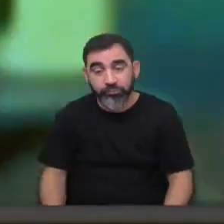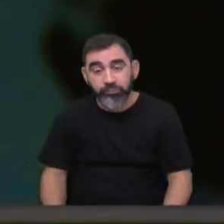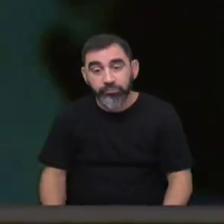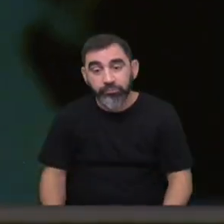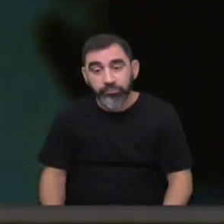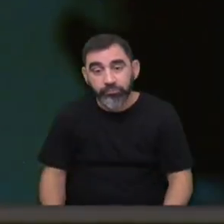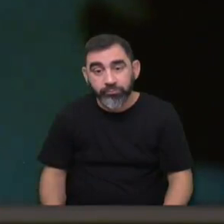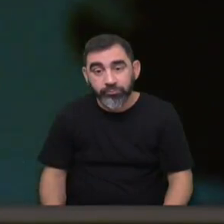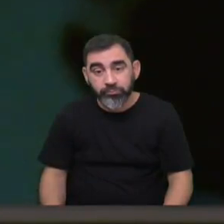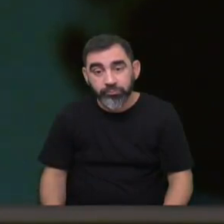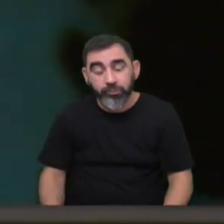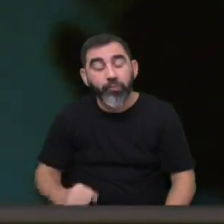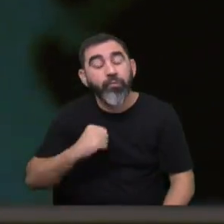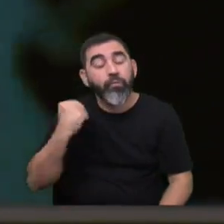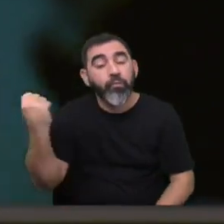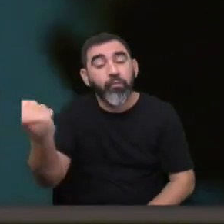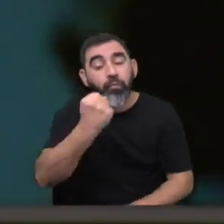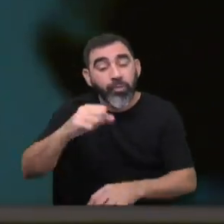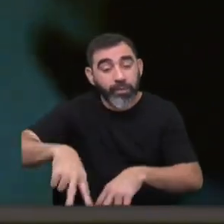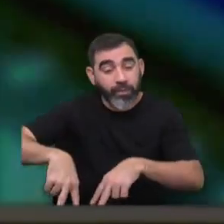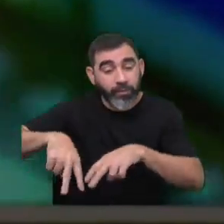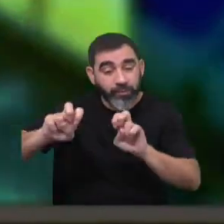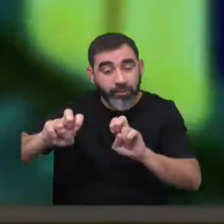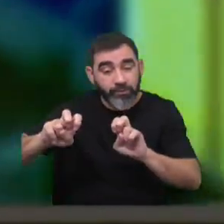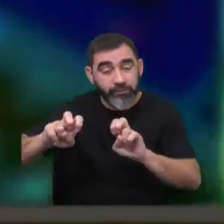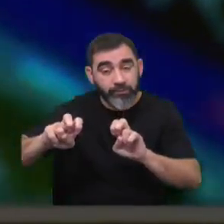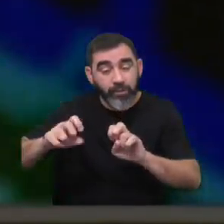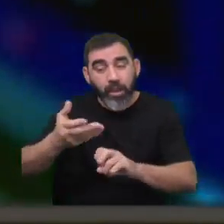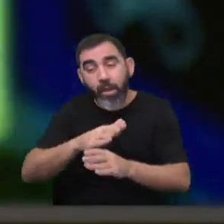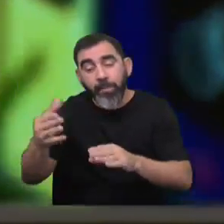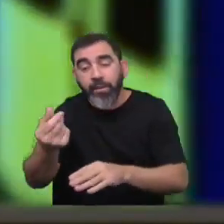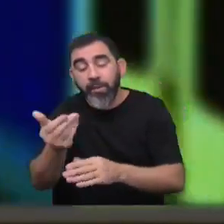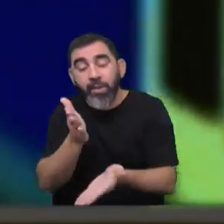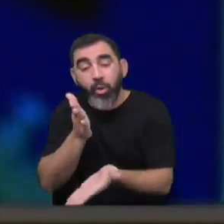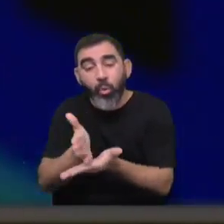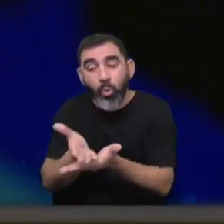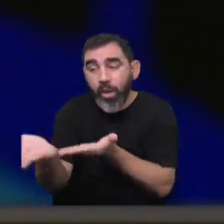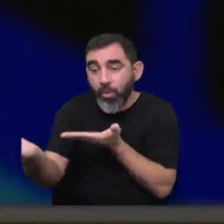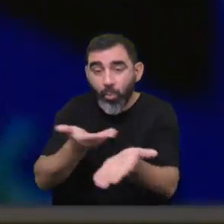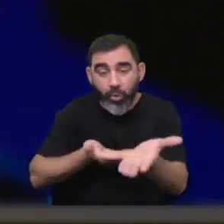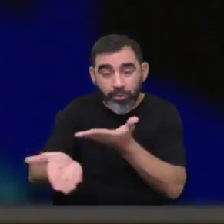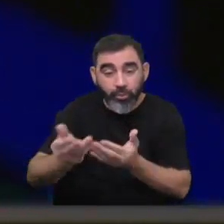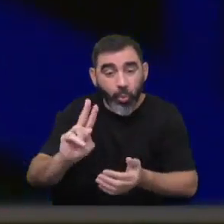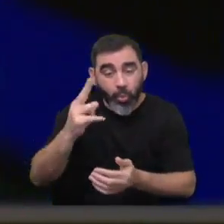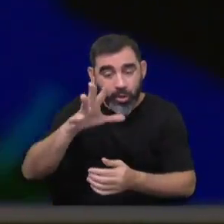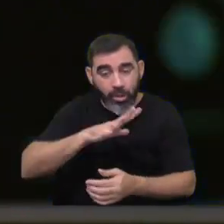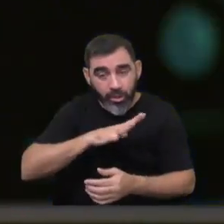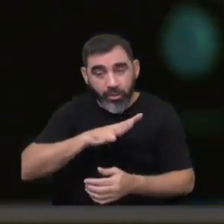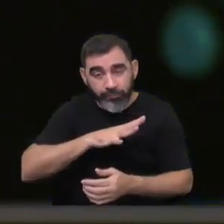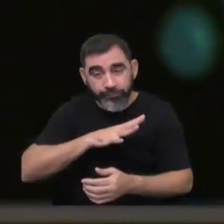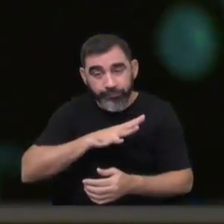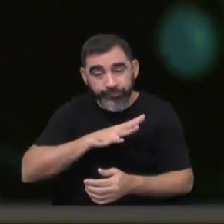es primordial para la investigación, más allá del dinero, las colaboraciones. Claro. En Uruguay acá tenemos